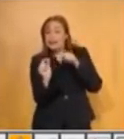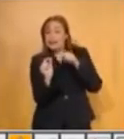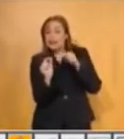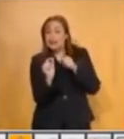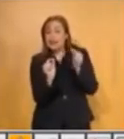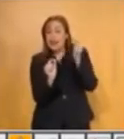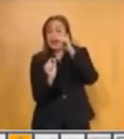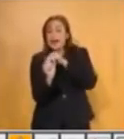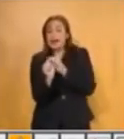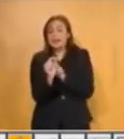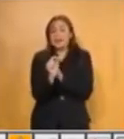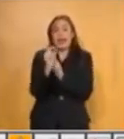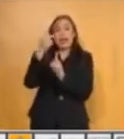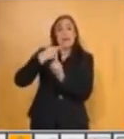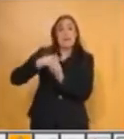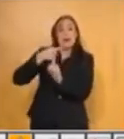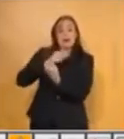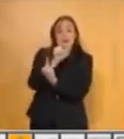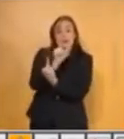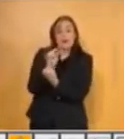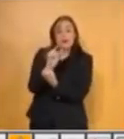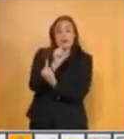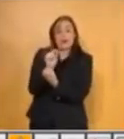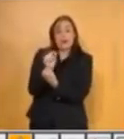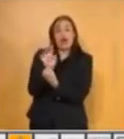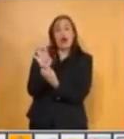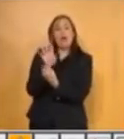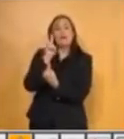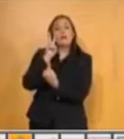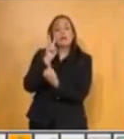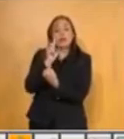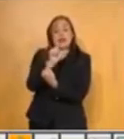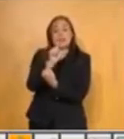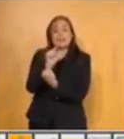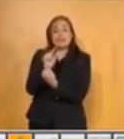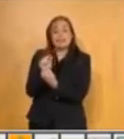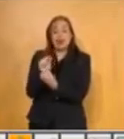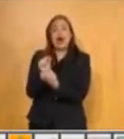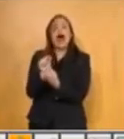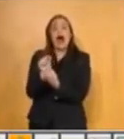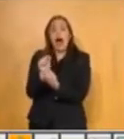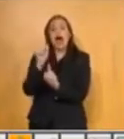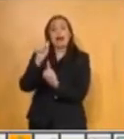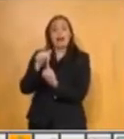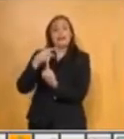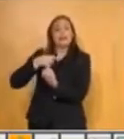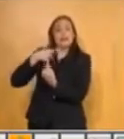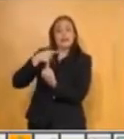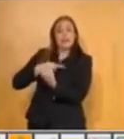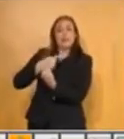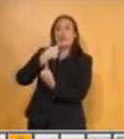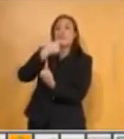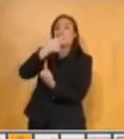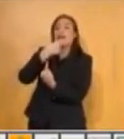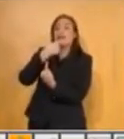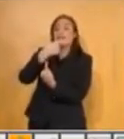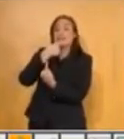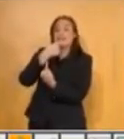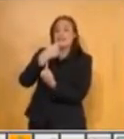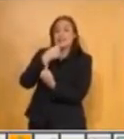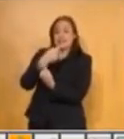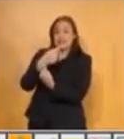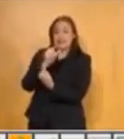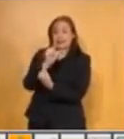el personaje, está con líneas completamente cerradas. Eso me hace a mí saber que es un globo de